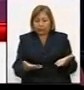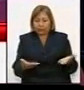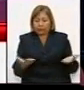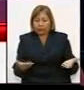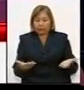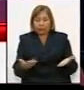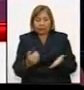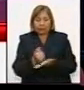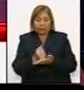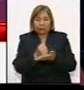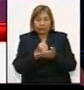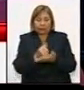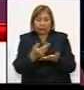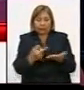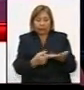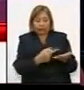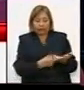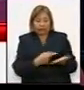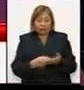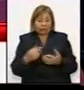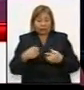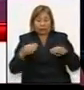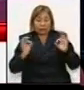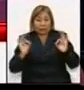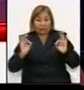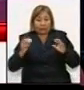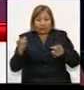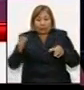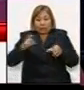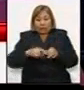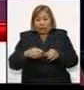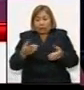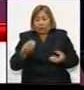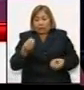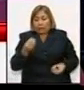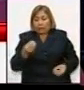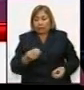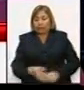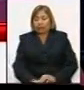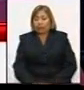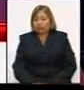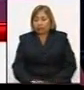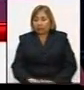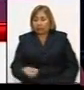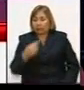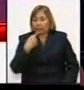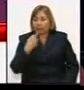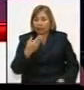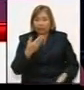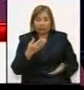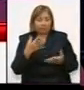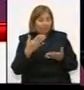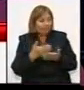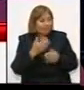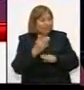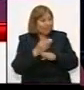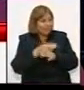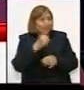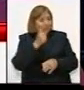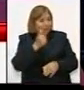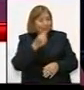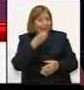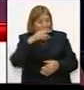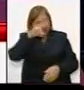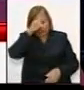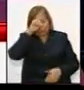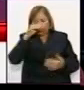a contribuir en este debate, aún no perteneciendo a esta comisión, porque creo que es sustantivo para el Perú